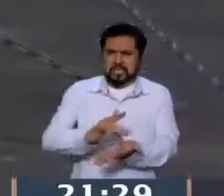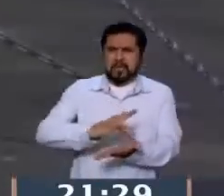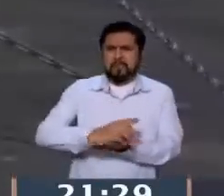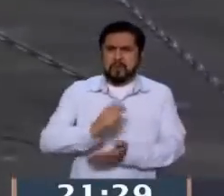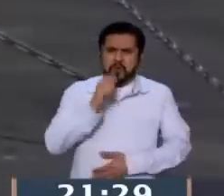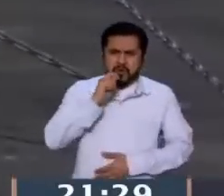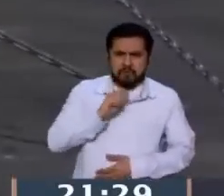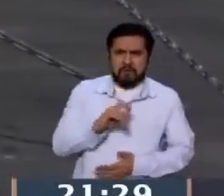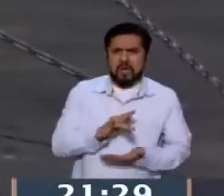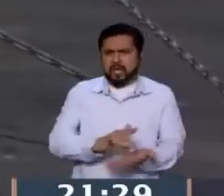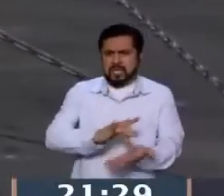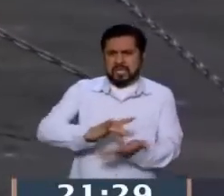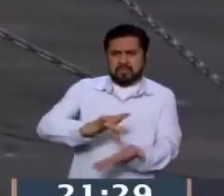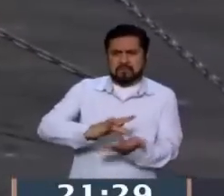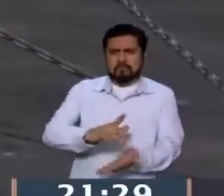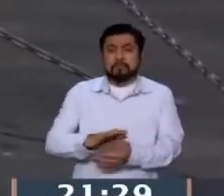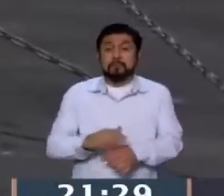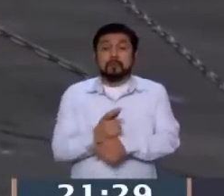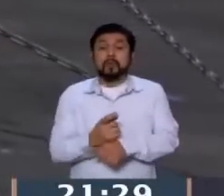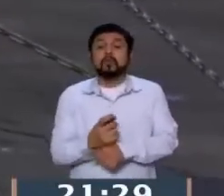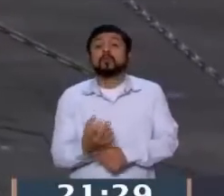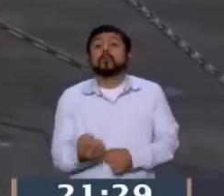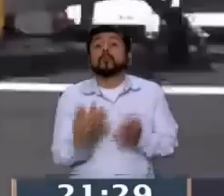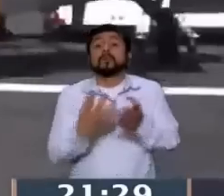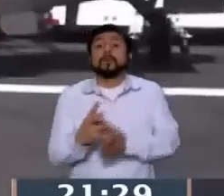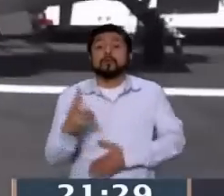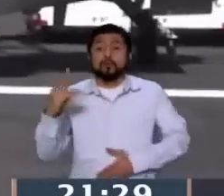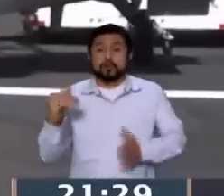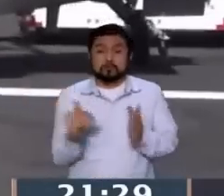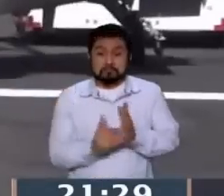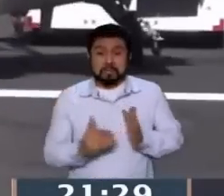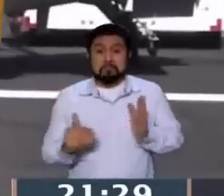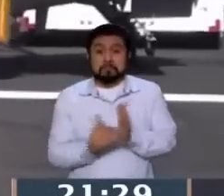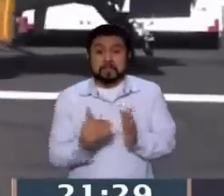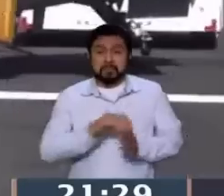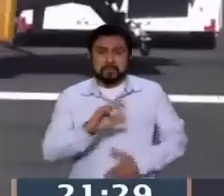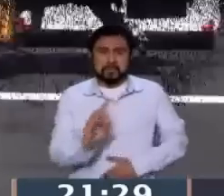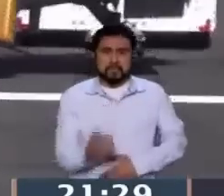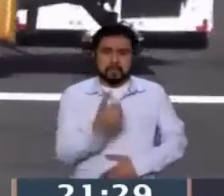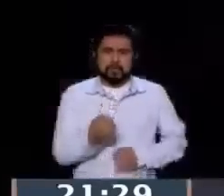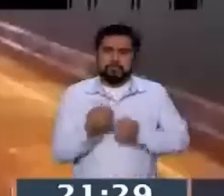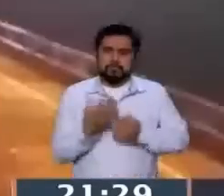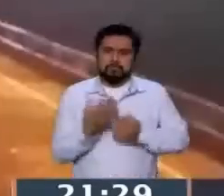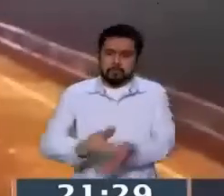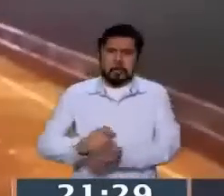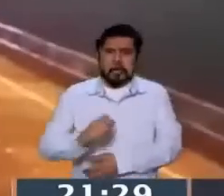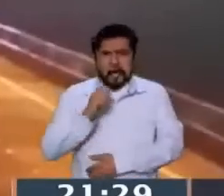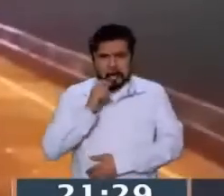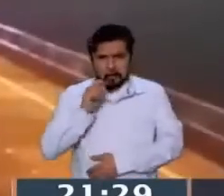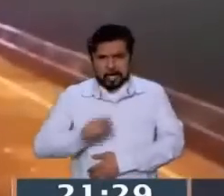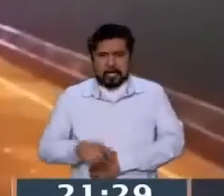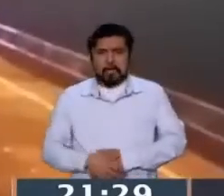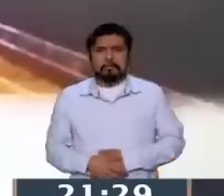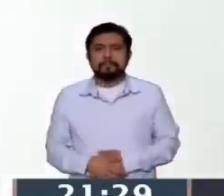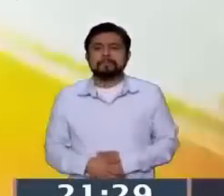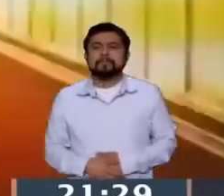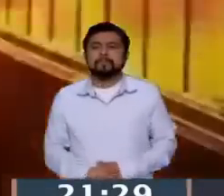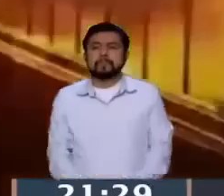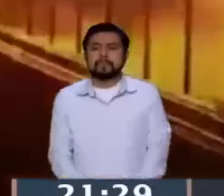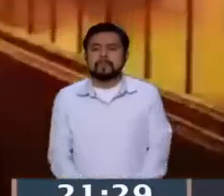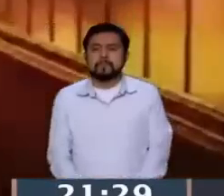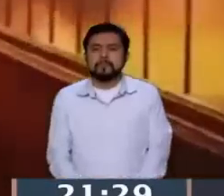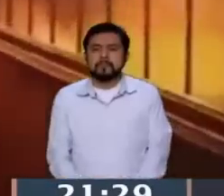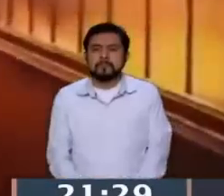Ucrania que sumarían ya dos mil millones de dólares Eric pinto informe capital